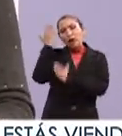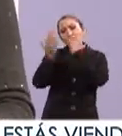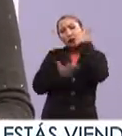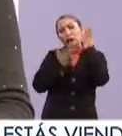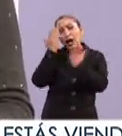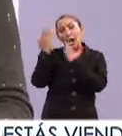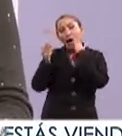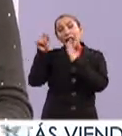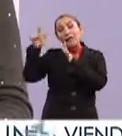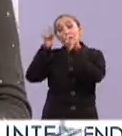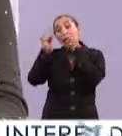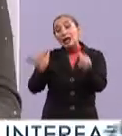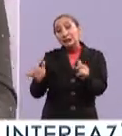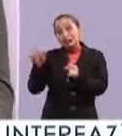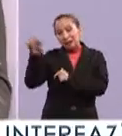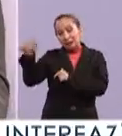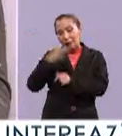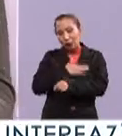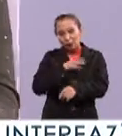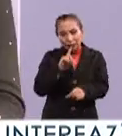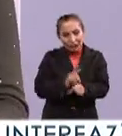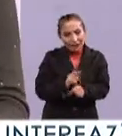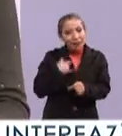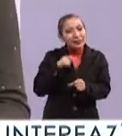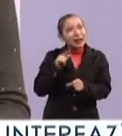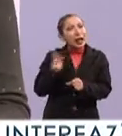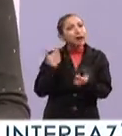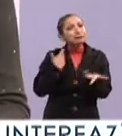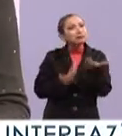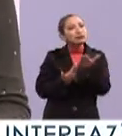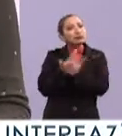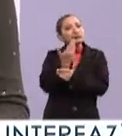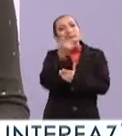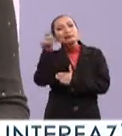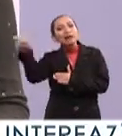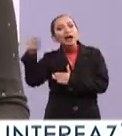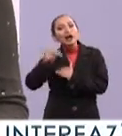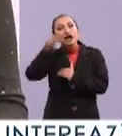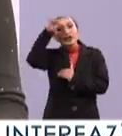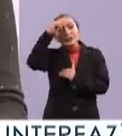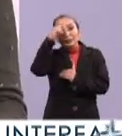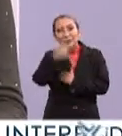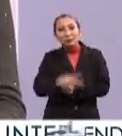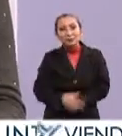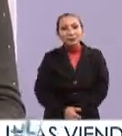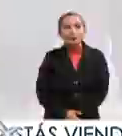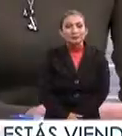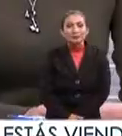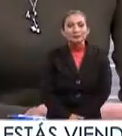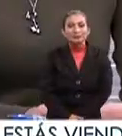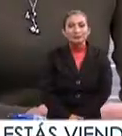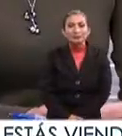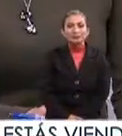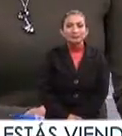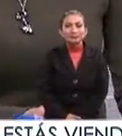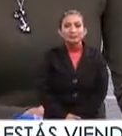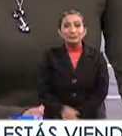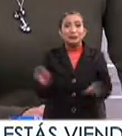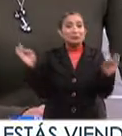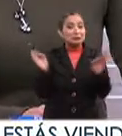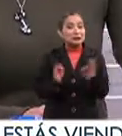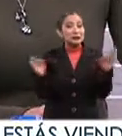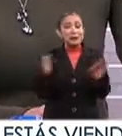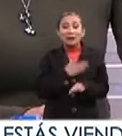de sus estudios en Francia. Muy buenos días, ¿qué tal amanece allá en el norte de nuestro país? Muy